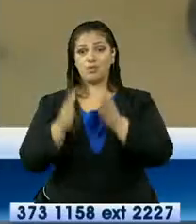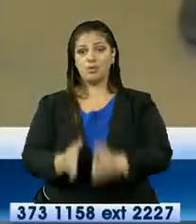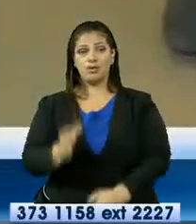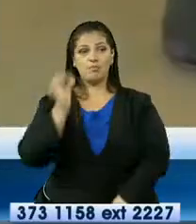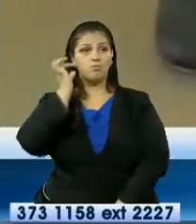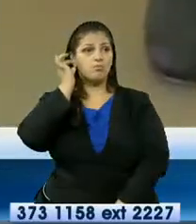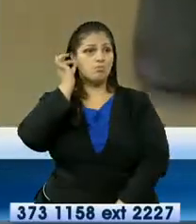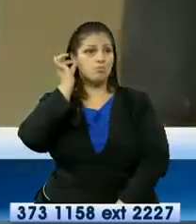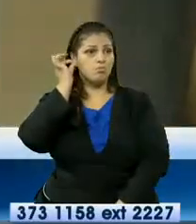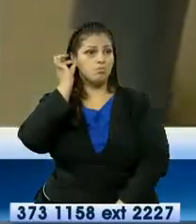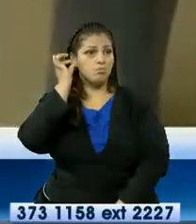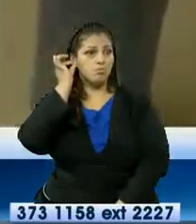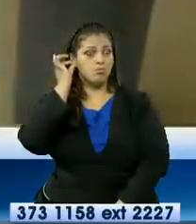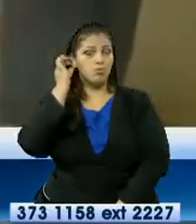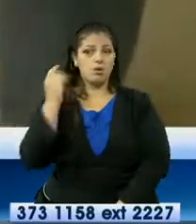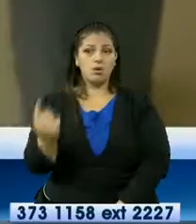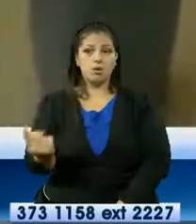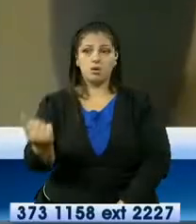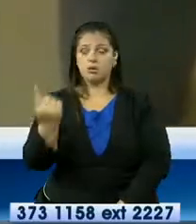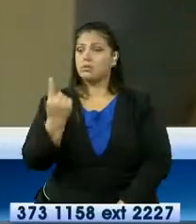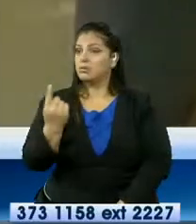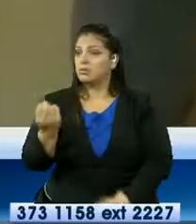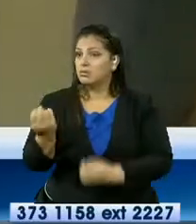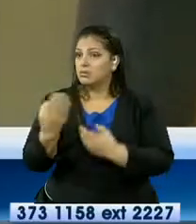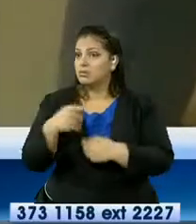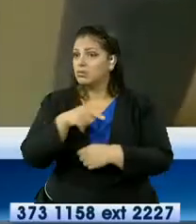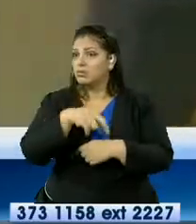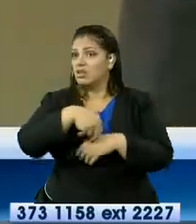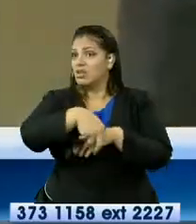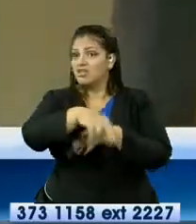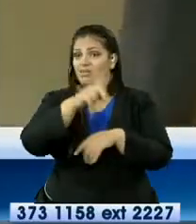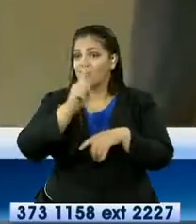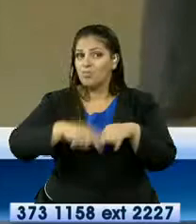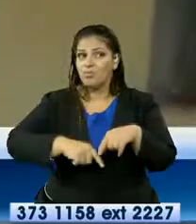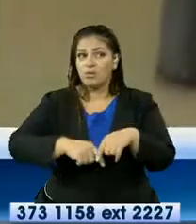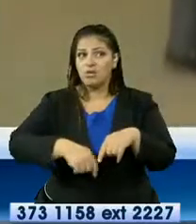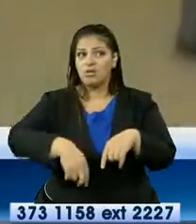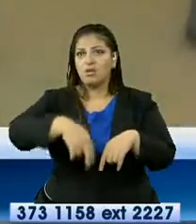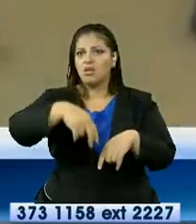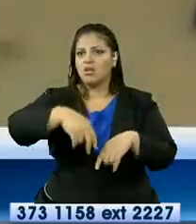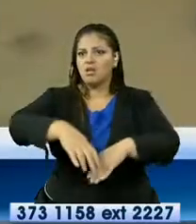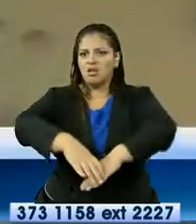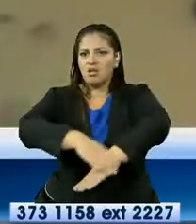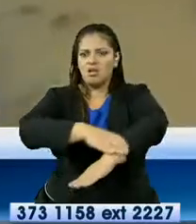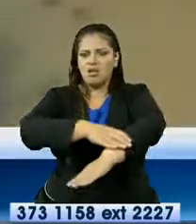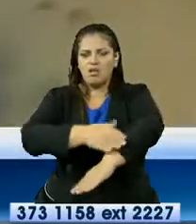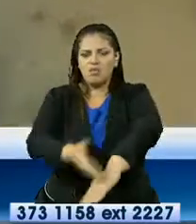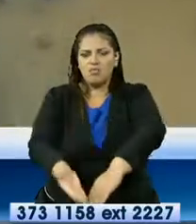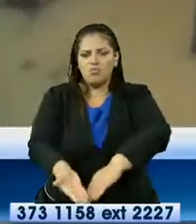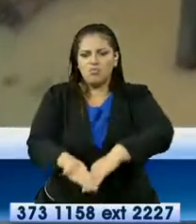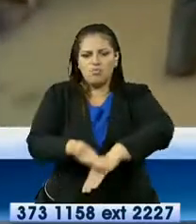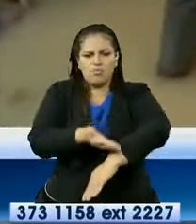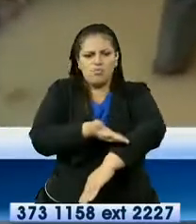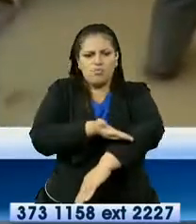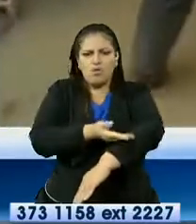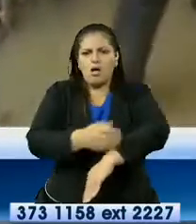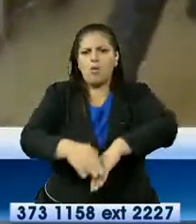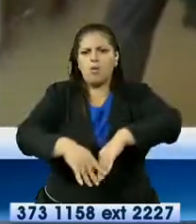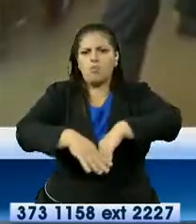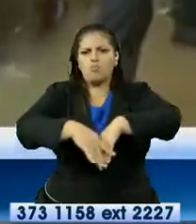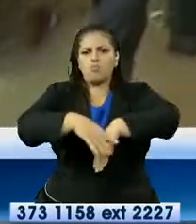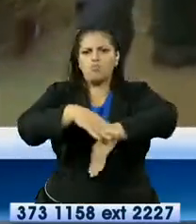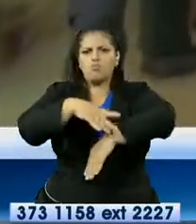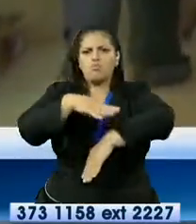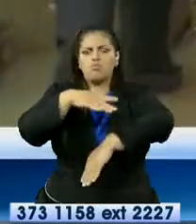llegar, porque de lo contrario, el líquido ingresaría, superaría nuestras botas. Pero más allá, según lo que nos ha manifestado